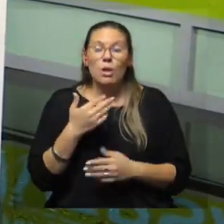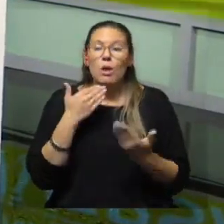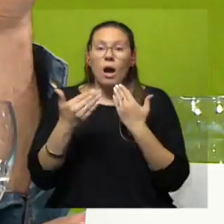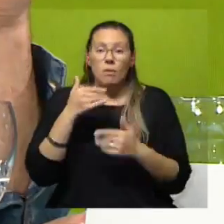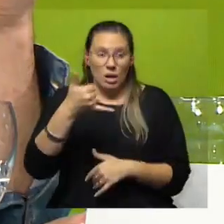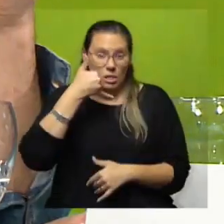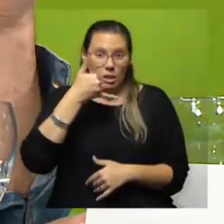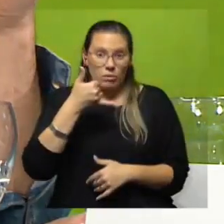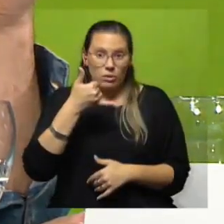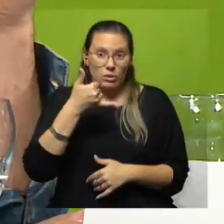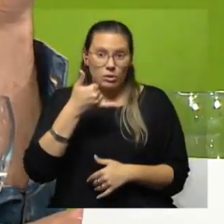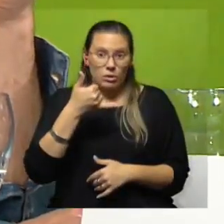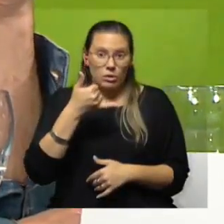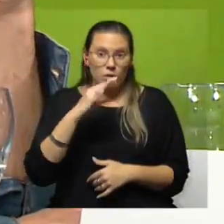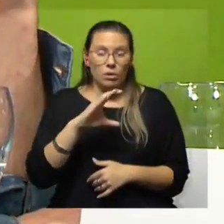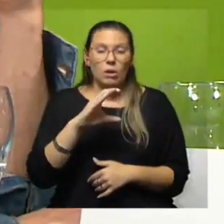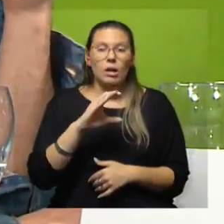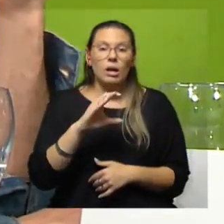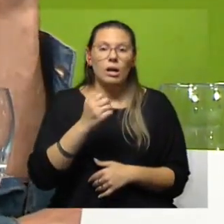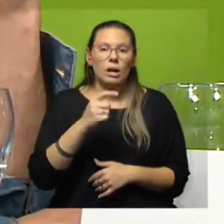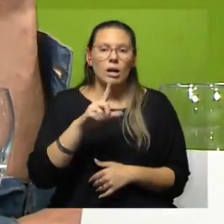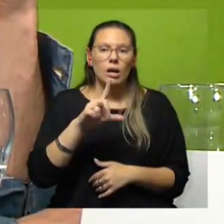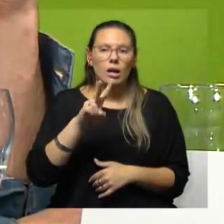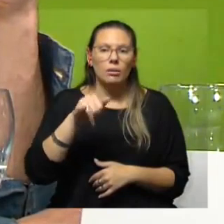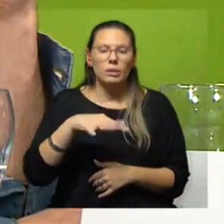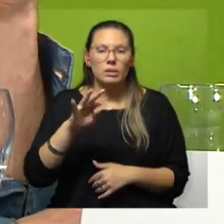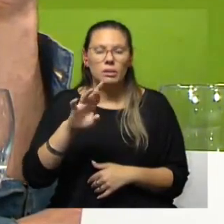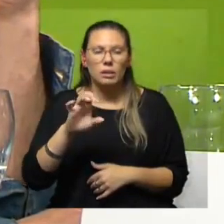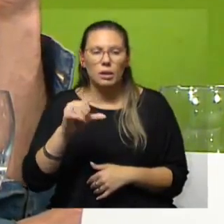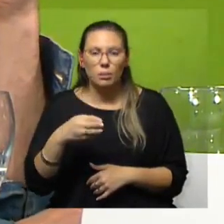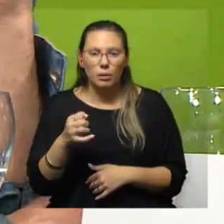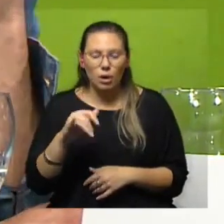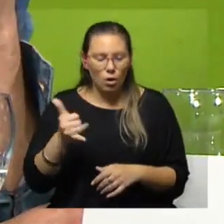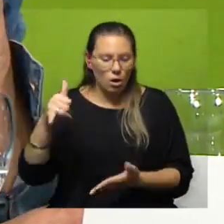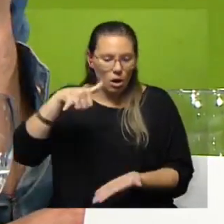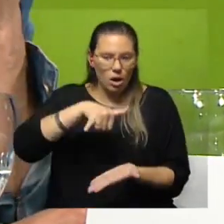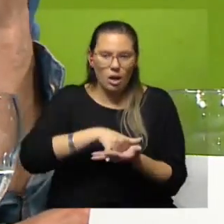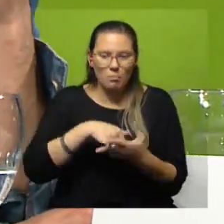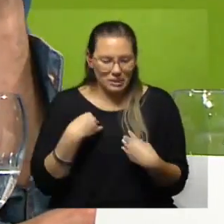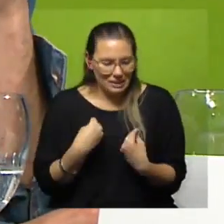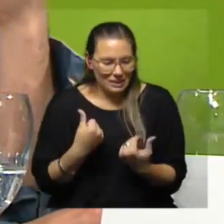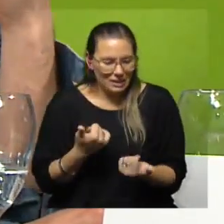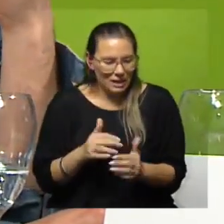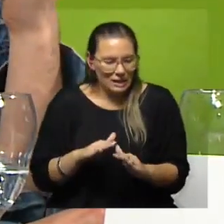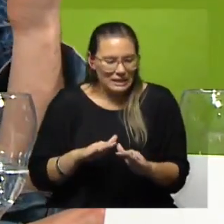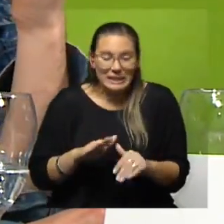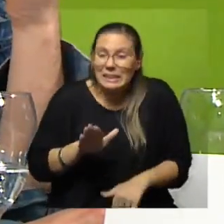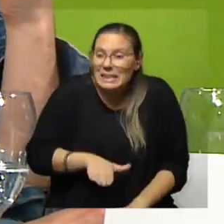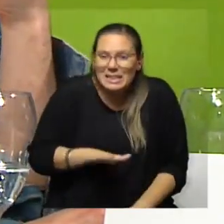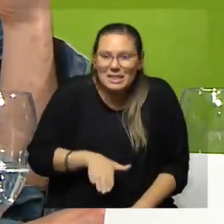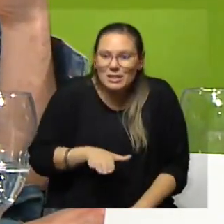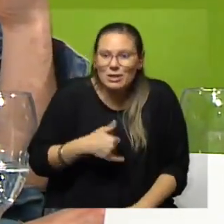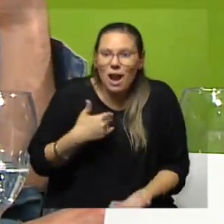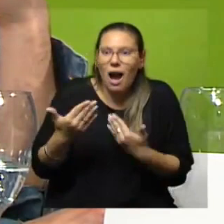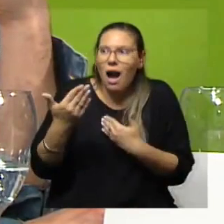por teléfono, con Calvin y con Trevor, yo después que cortaba, me sentí un niño hablando. Porque era... Está hablando